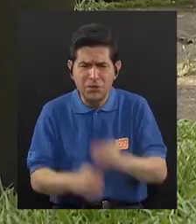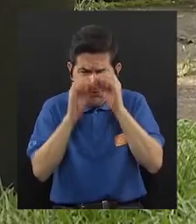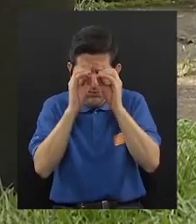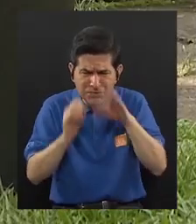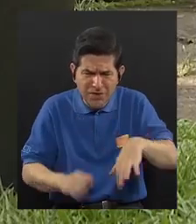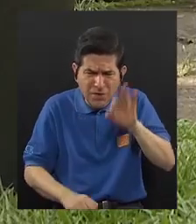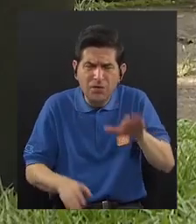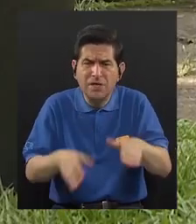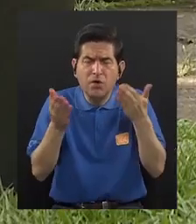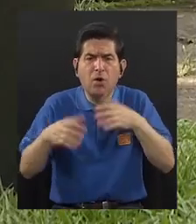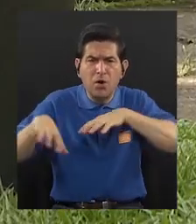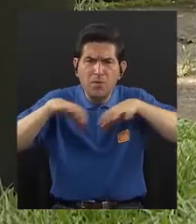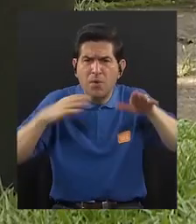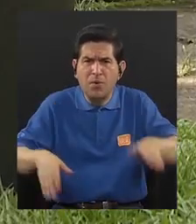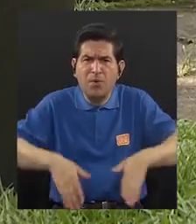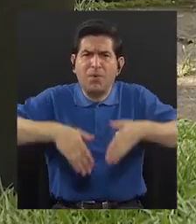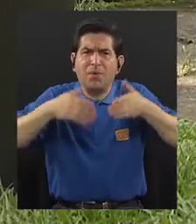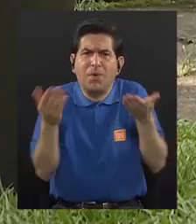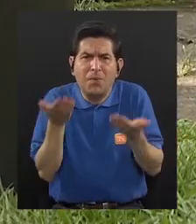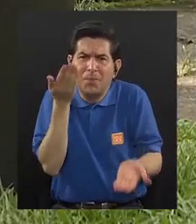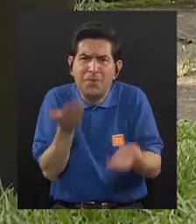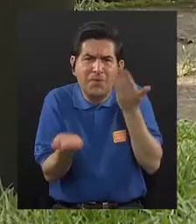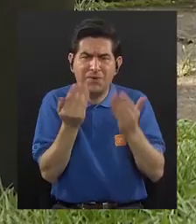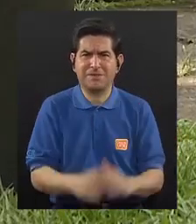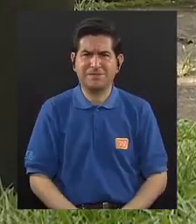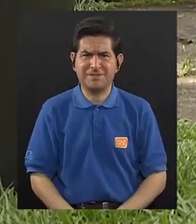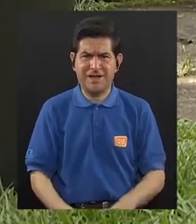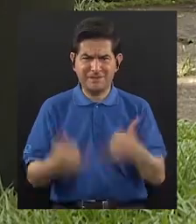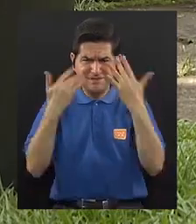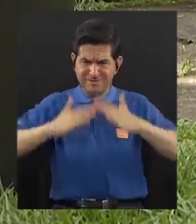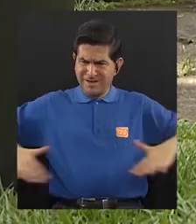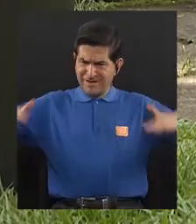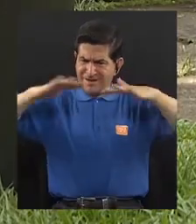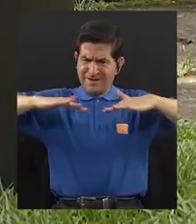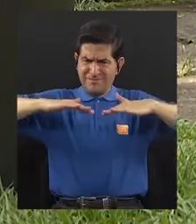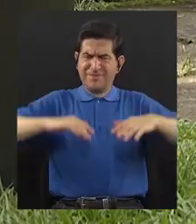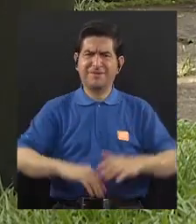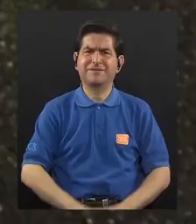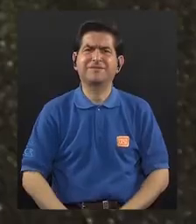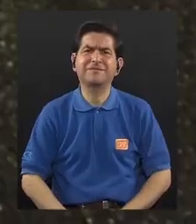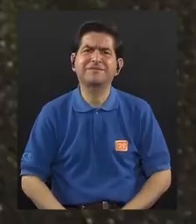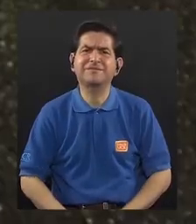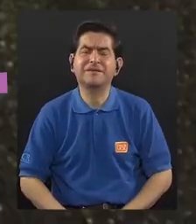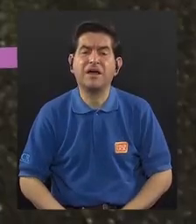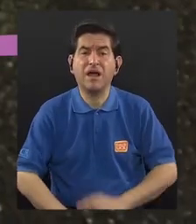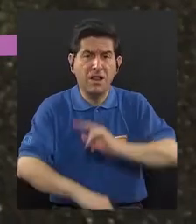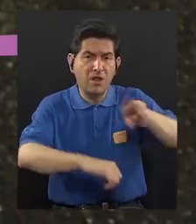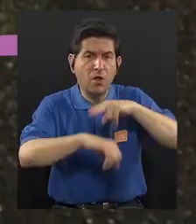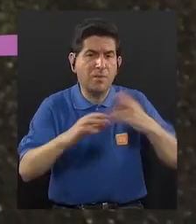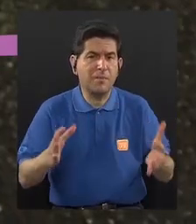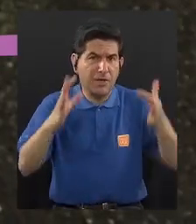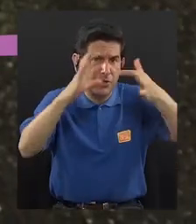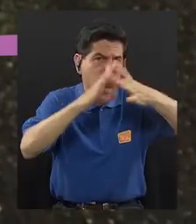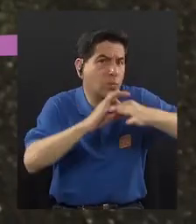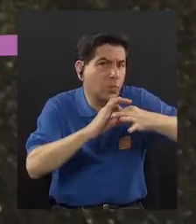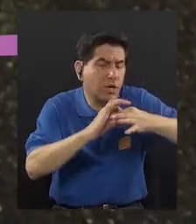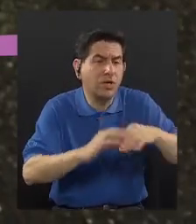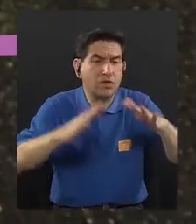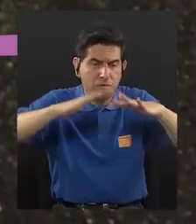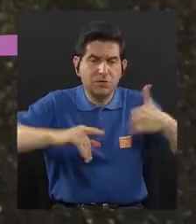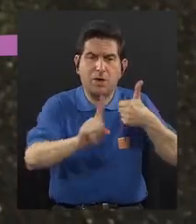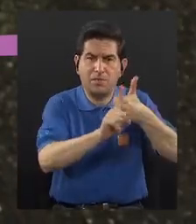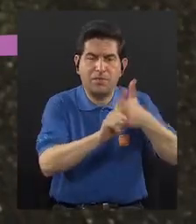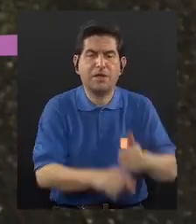como los encontramos o cómo se movilizan caen en el ambiente bueno están usualmente asociados a su